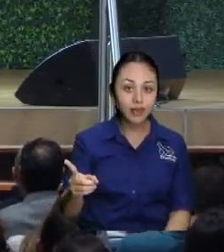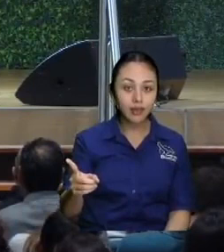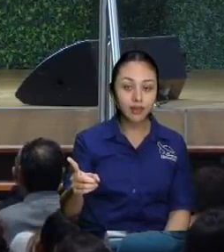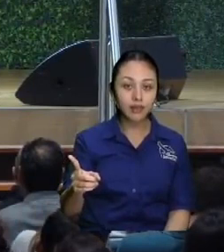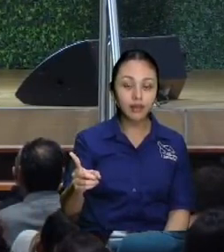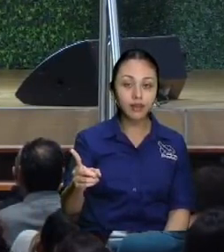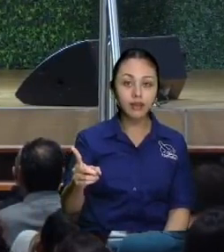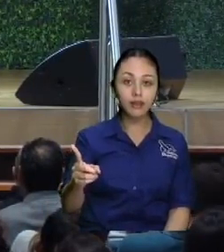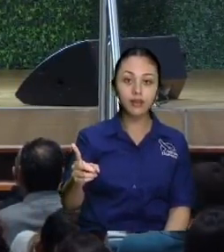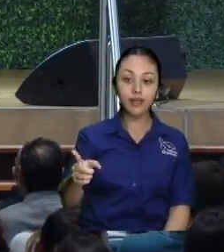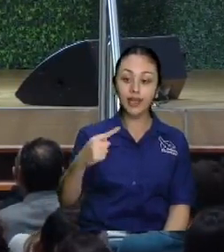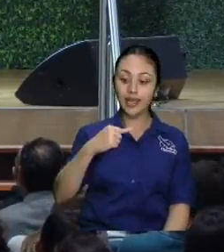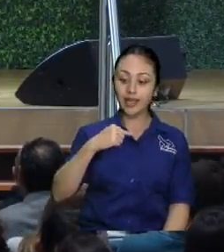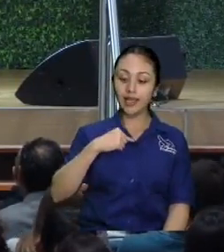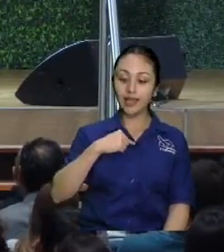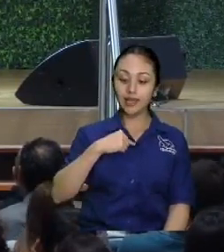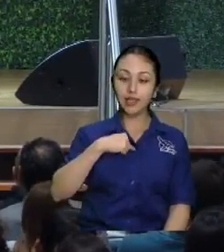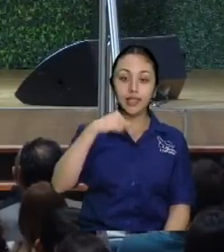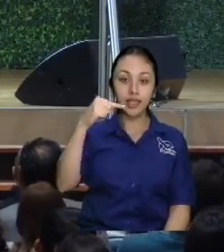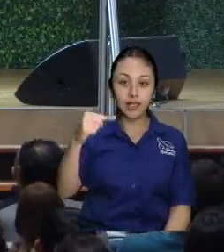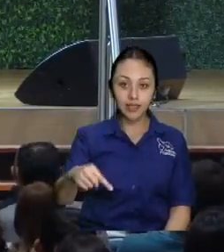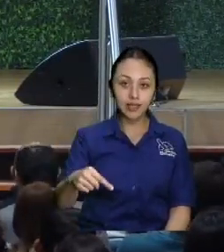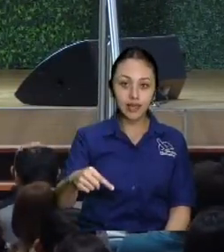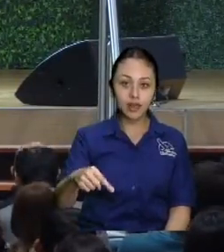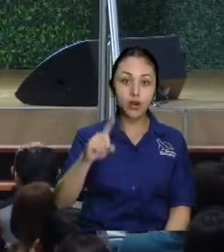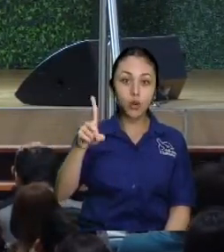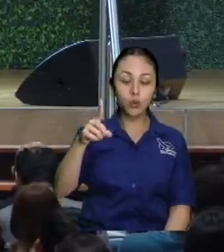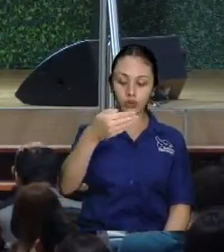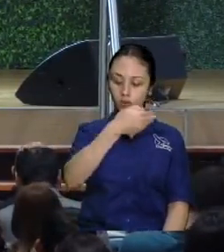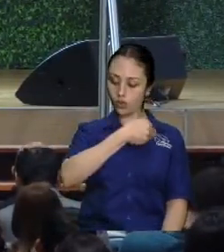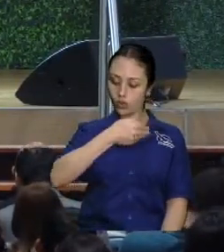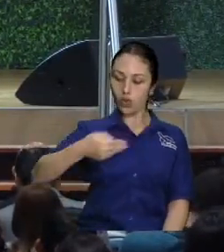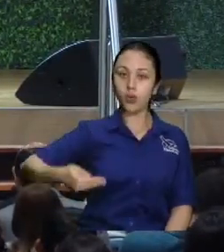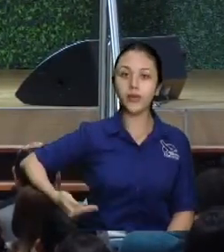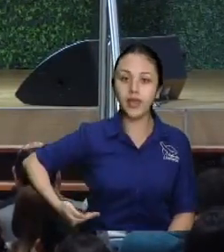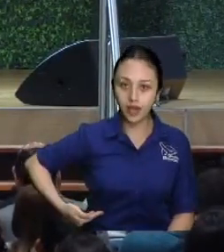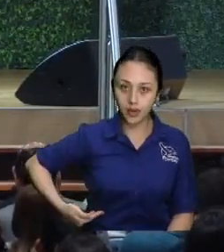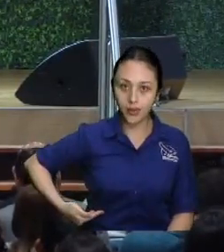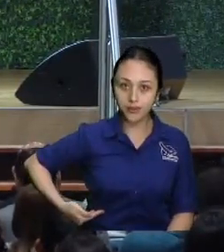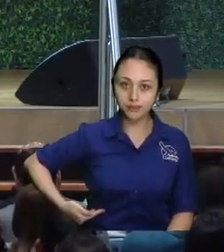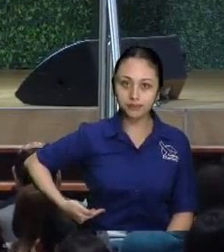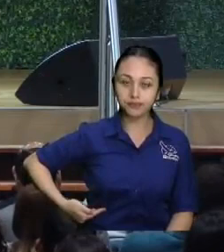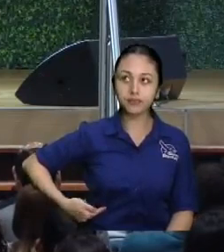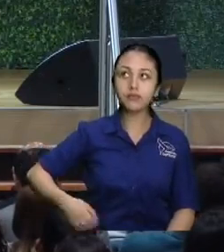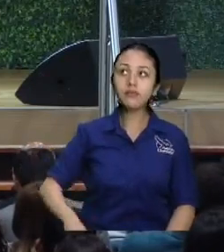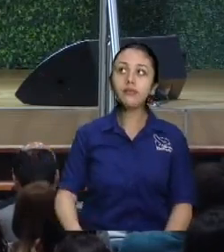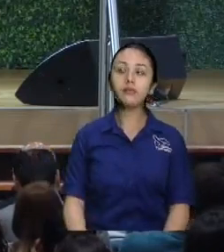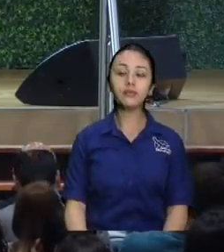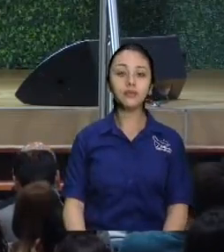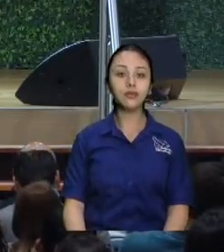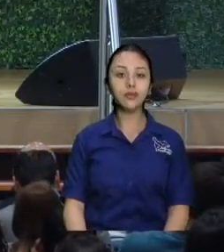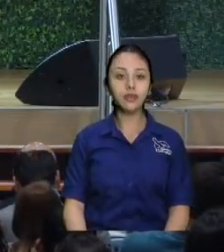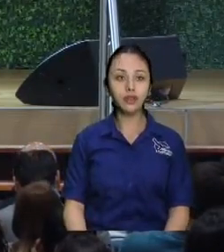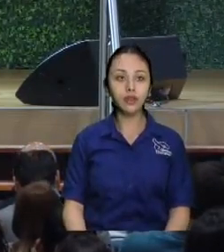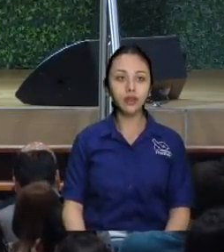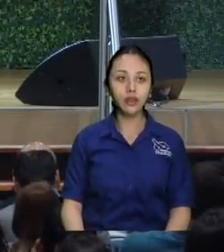quedar establecido gobierno. Si es como el nuestro, tendría que haber poder ejecutivo,